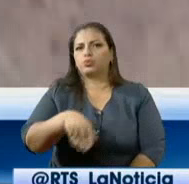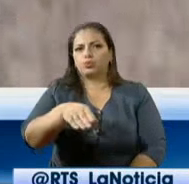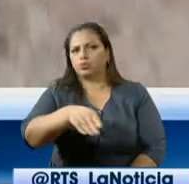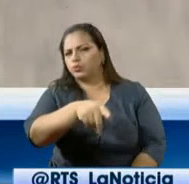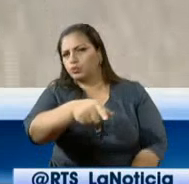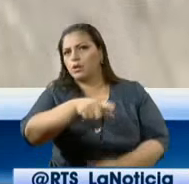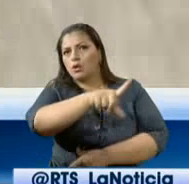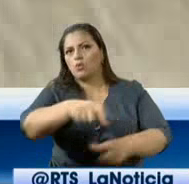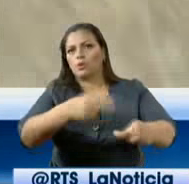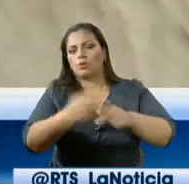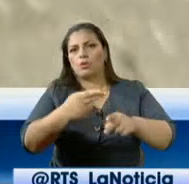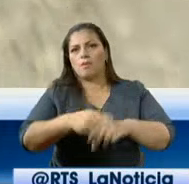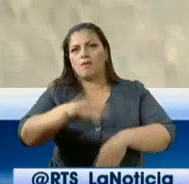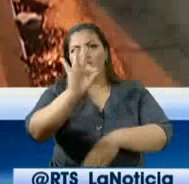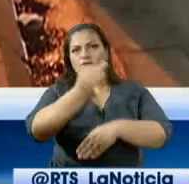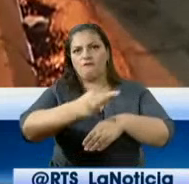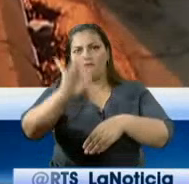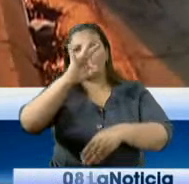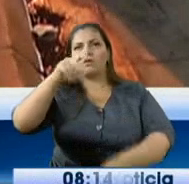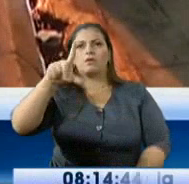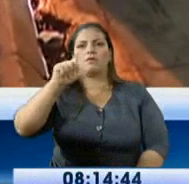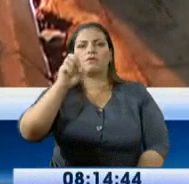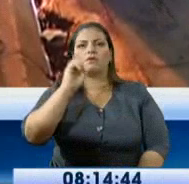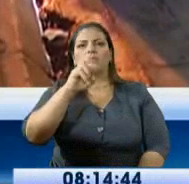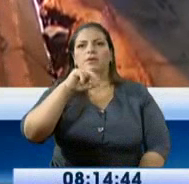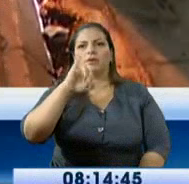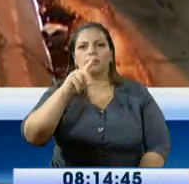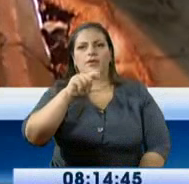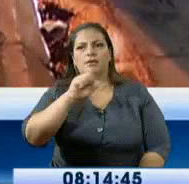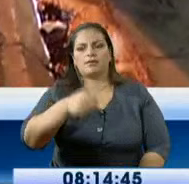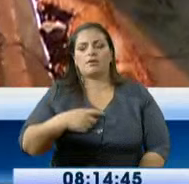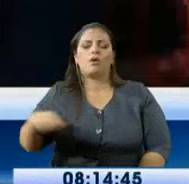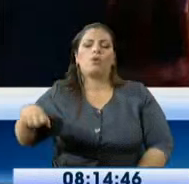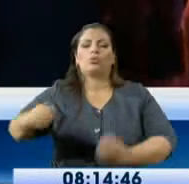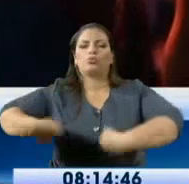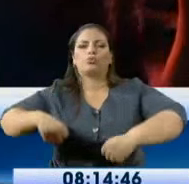que el vehículo de dos ruedas chocó contra una camioneta.